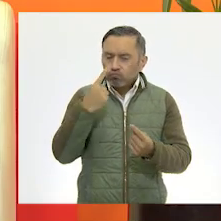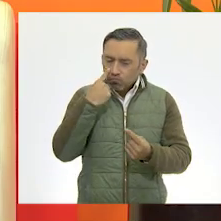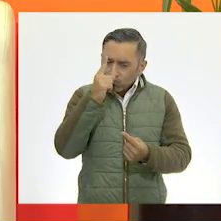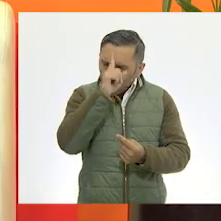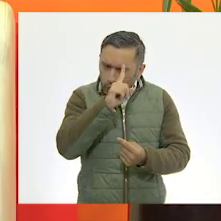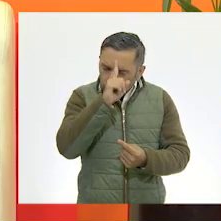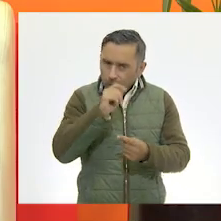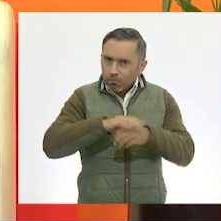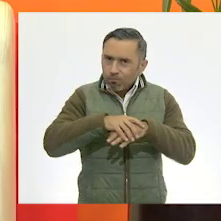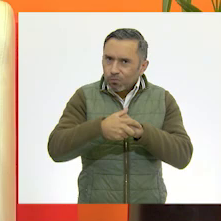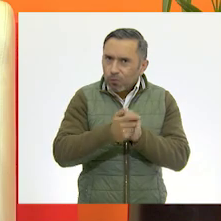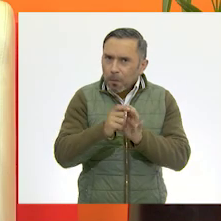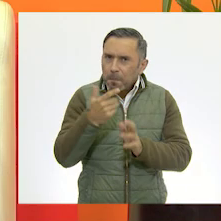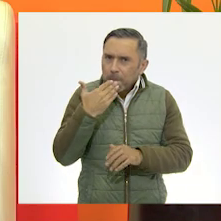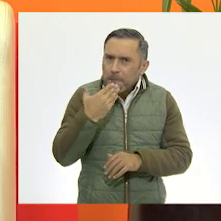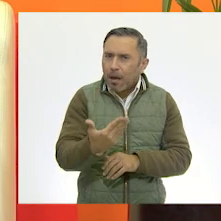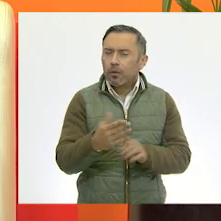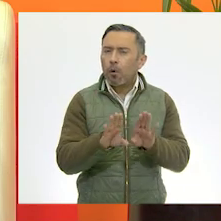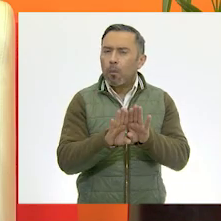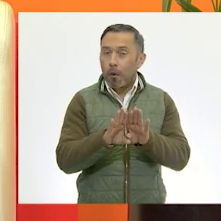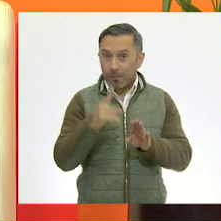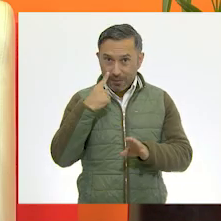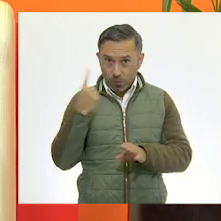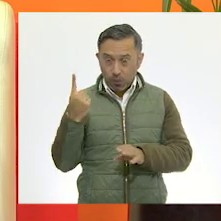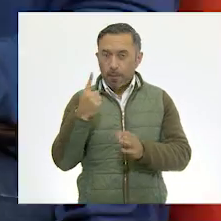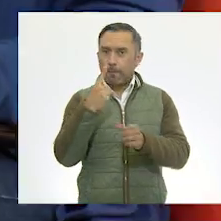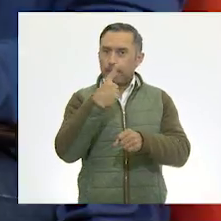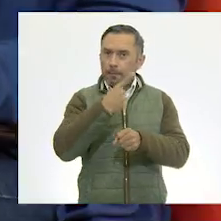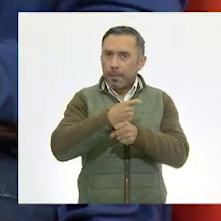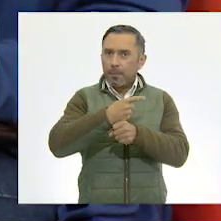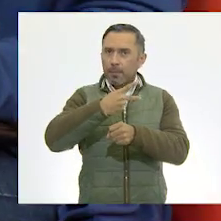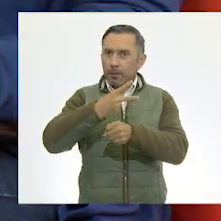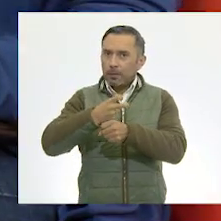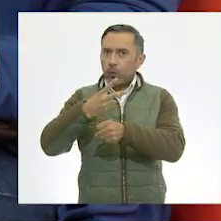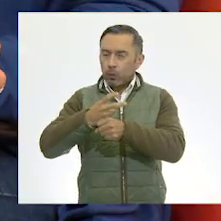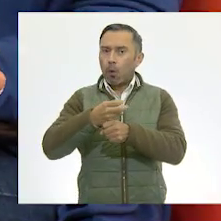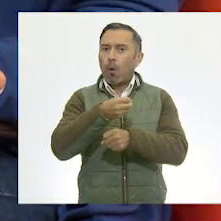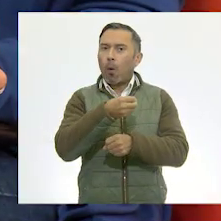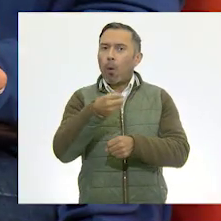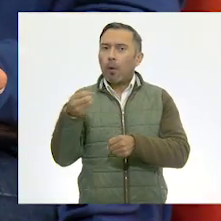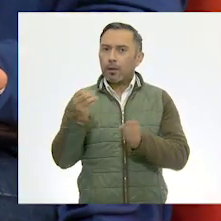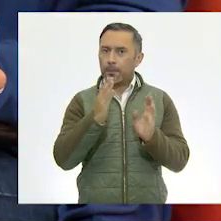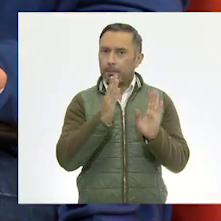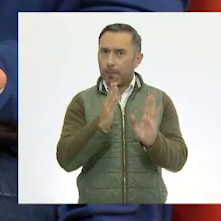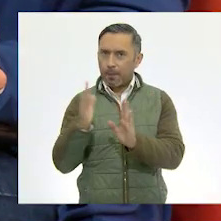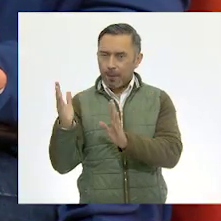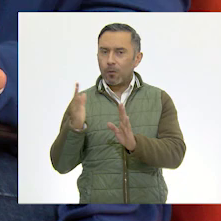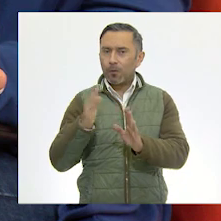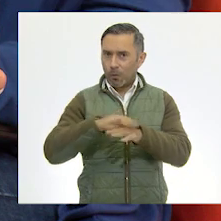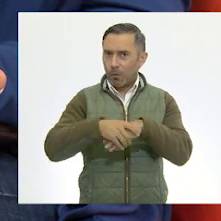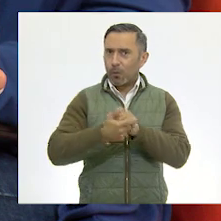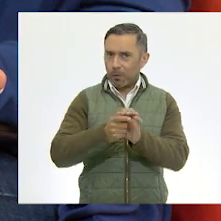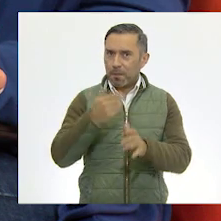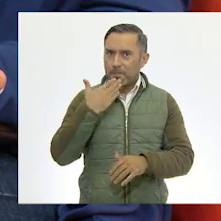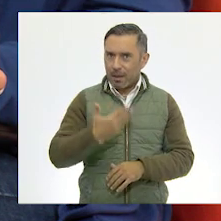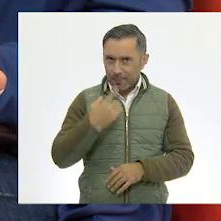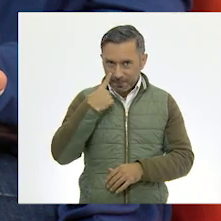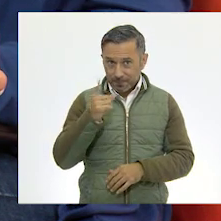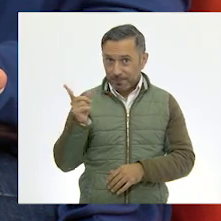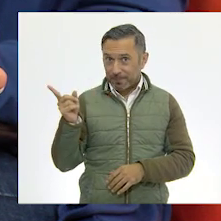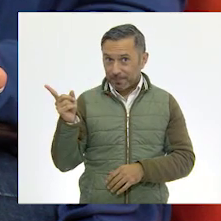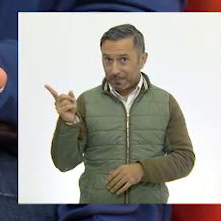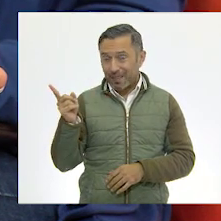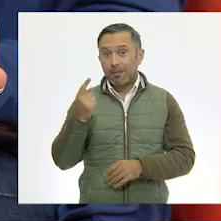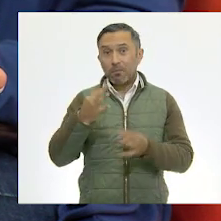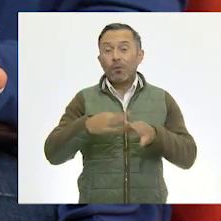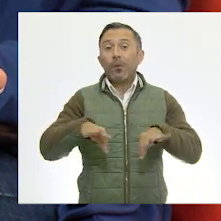aquí se muestran las acciones que el niño tiene que realizar para hacerlo. Es importante que un adulto primeramente lo acompañe.